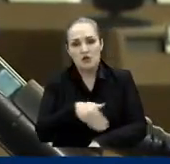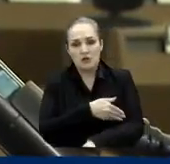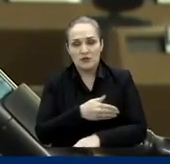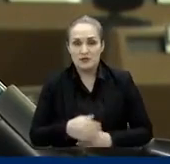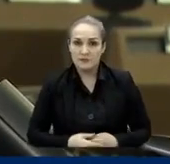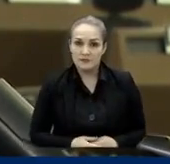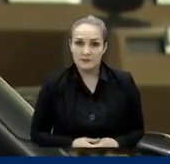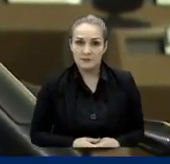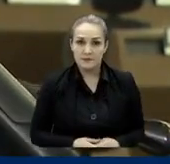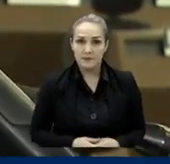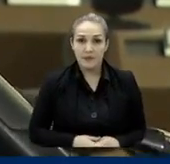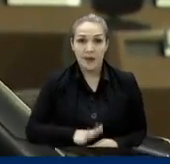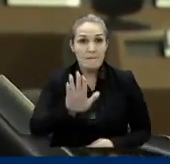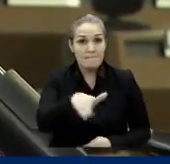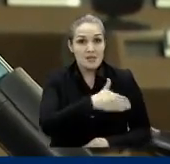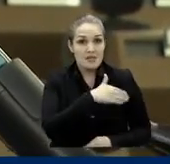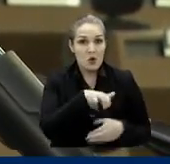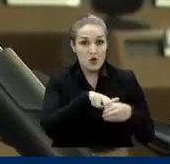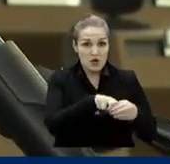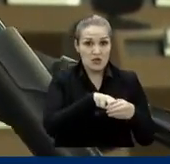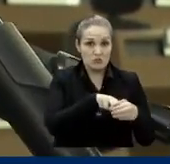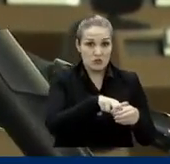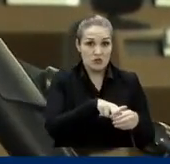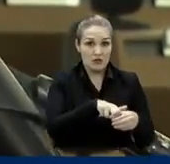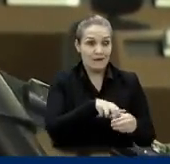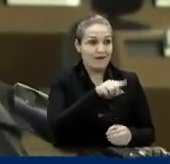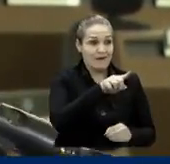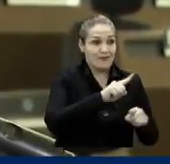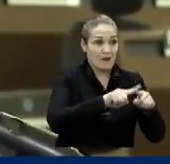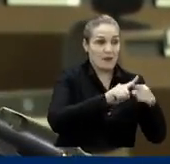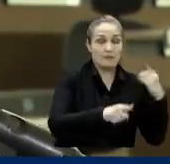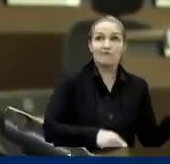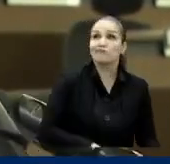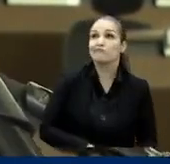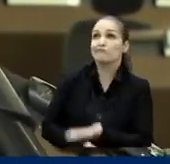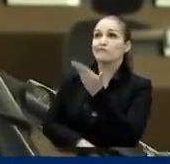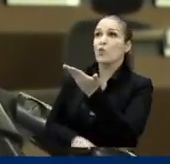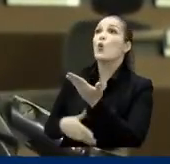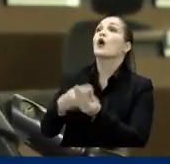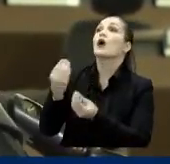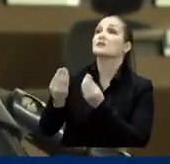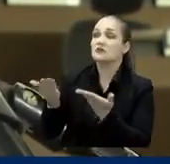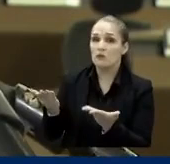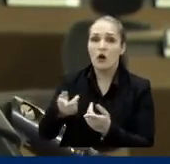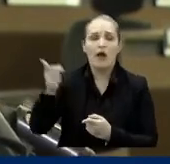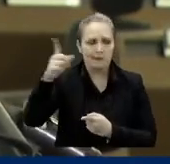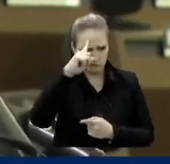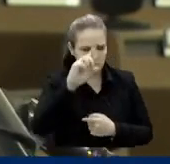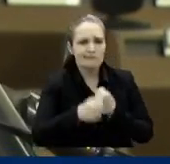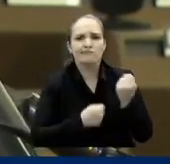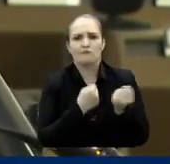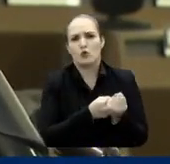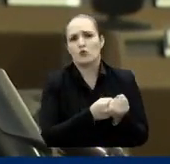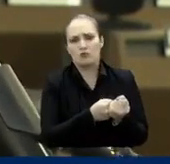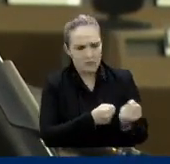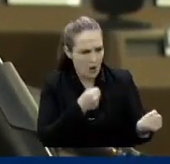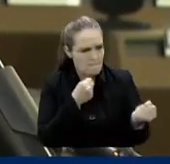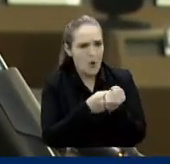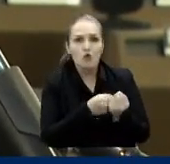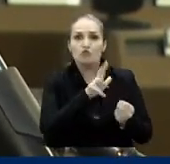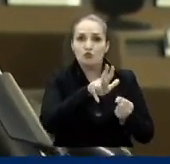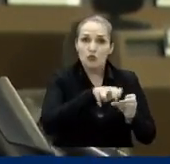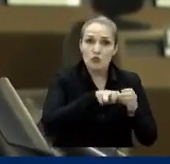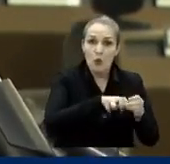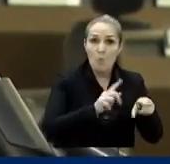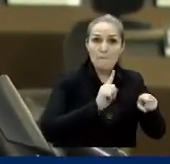Ministerio de Transporte, al Gobierno Nacional también, a anunciar que va a haber concurrencia de la nación con los sistemas de transporte público masivo